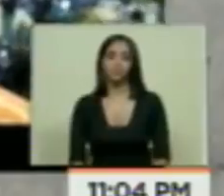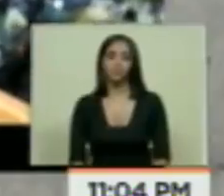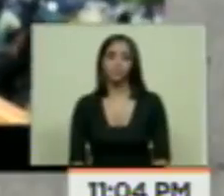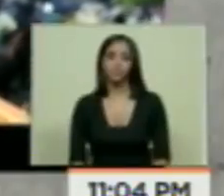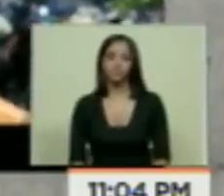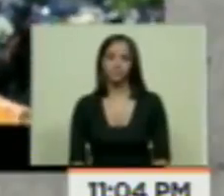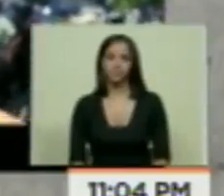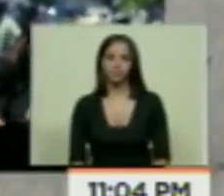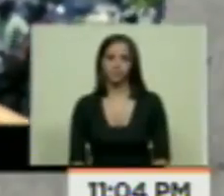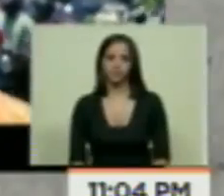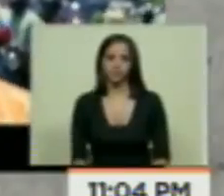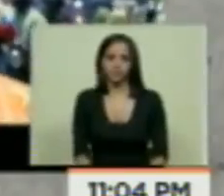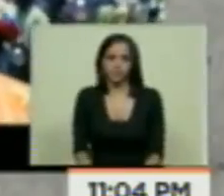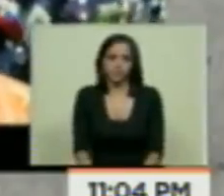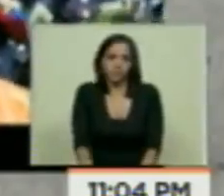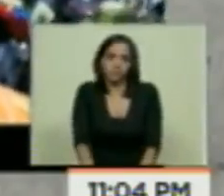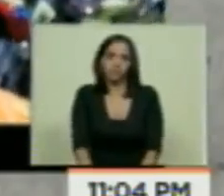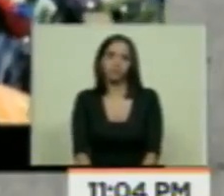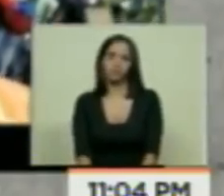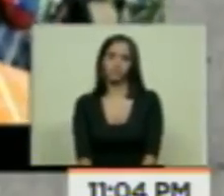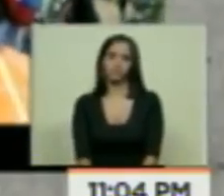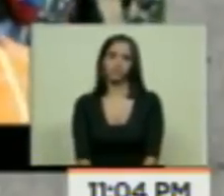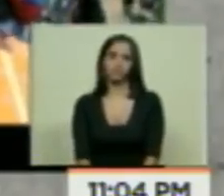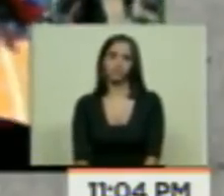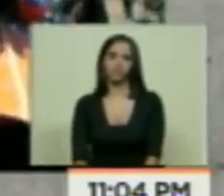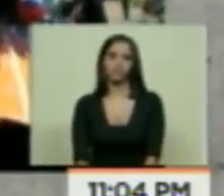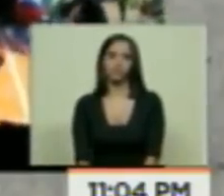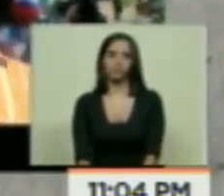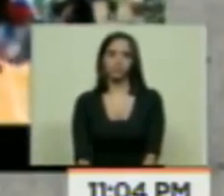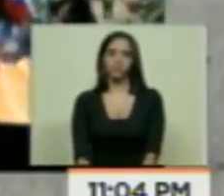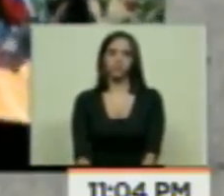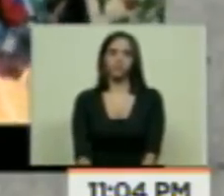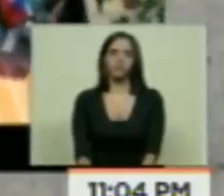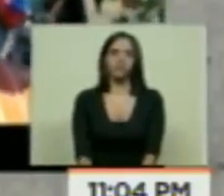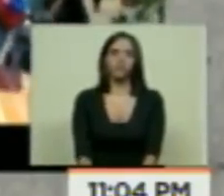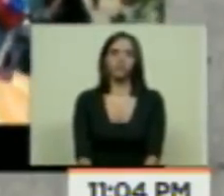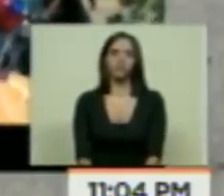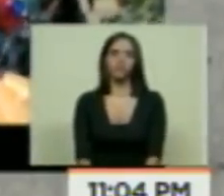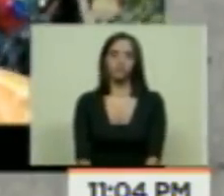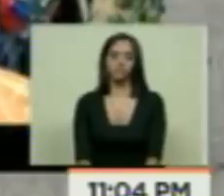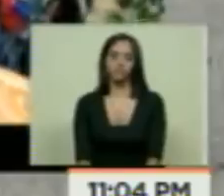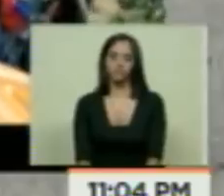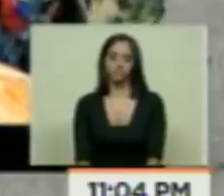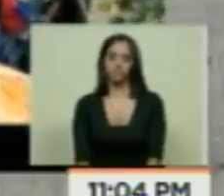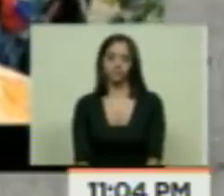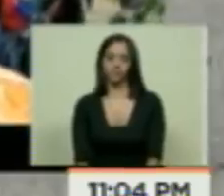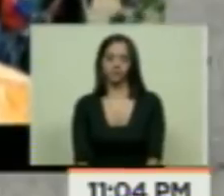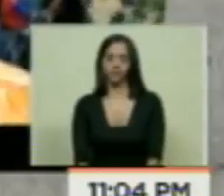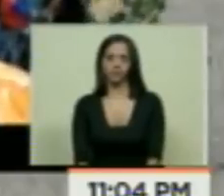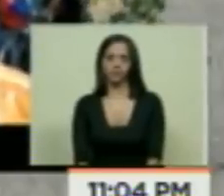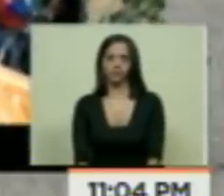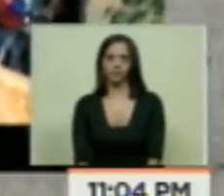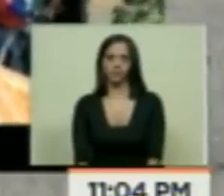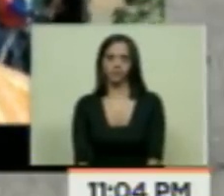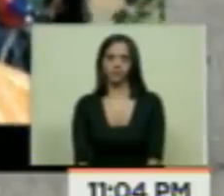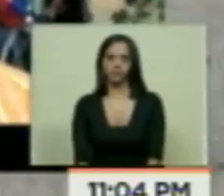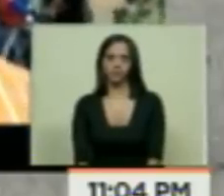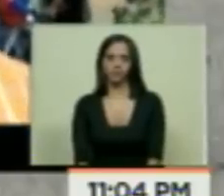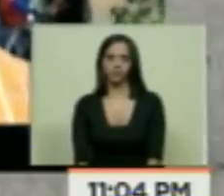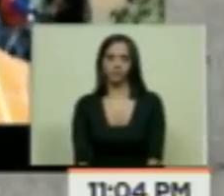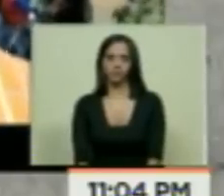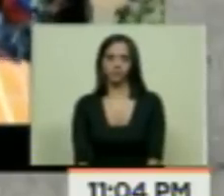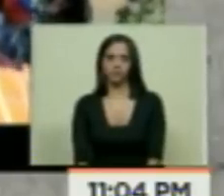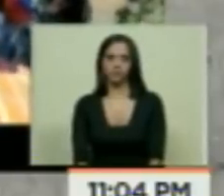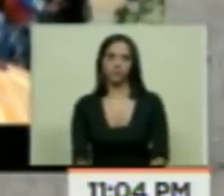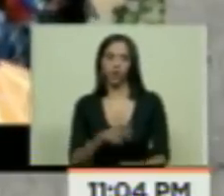Yo estoy cocinando con una eléctrica y cuando se va la luz me toca aguantar el precio. La demás gente y los que no tienen